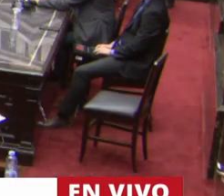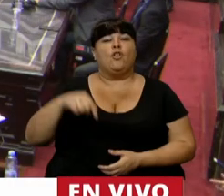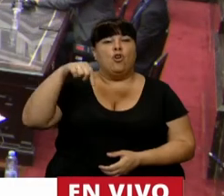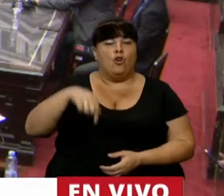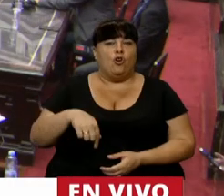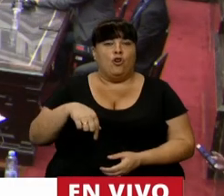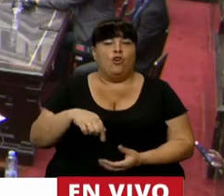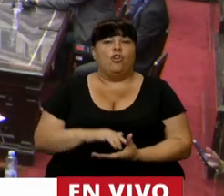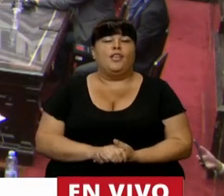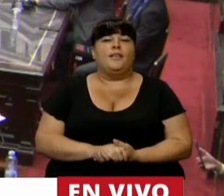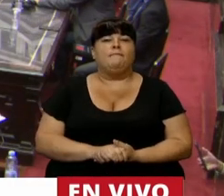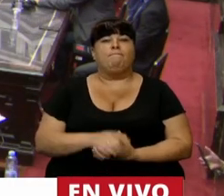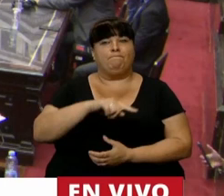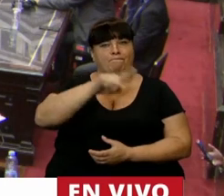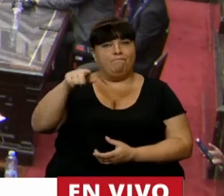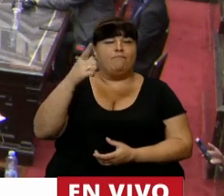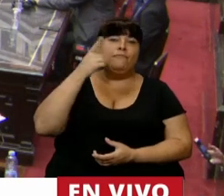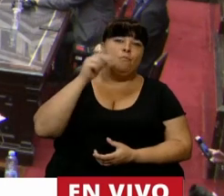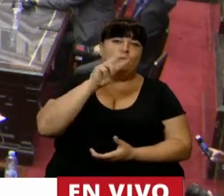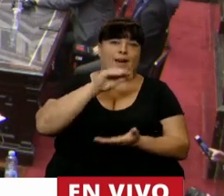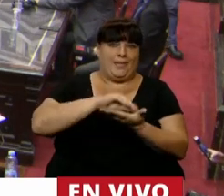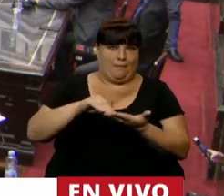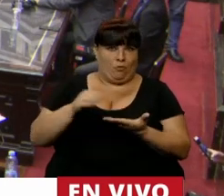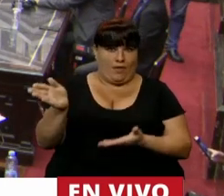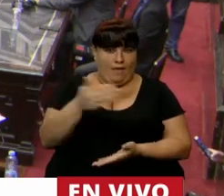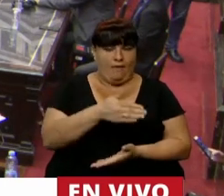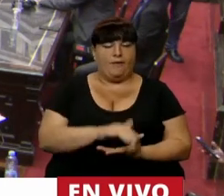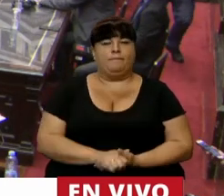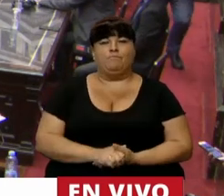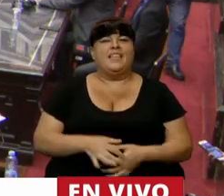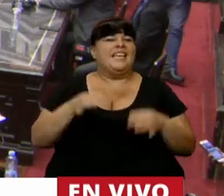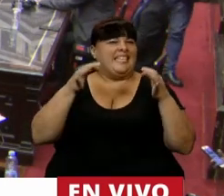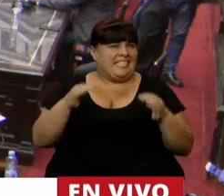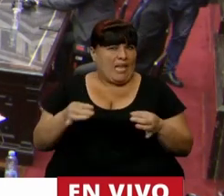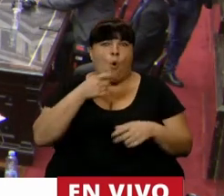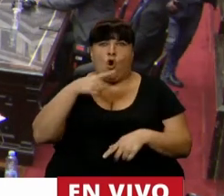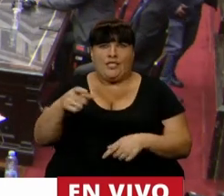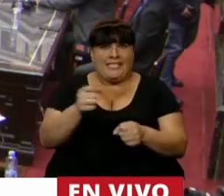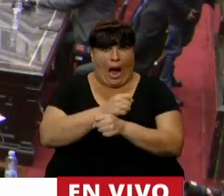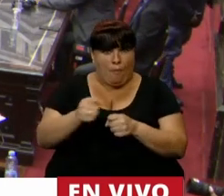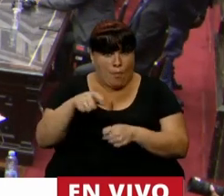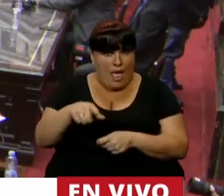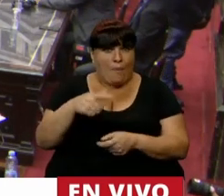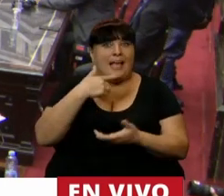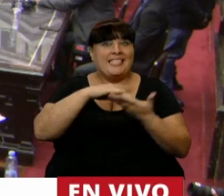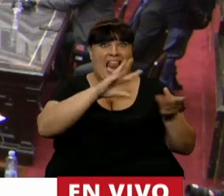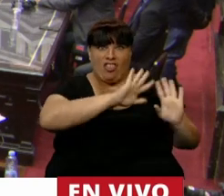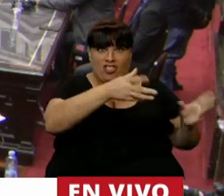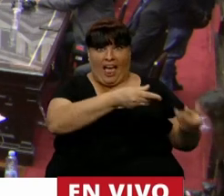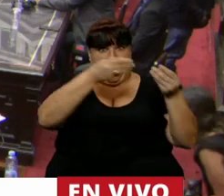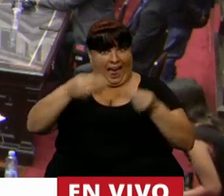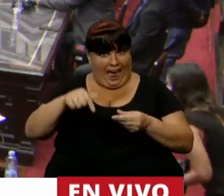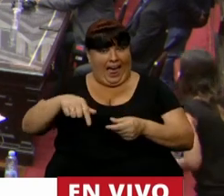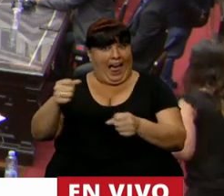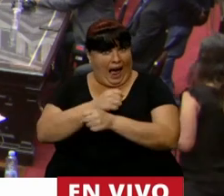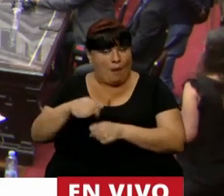Hoy, señores y señoras diputadas, seguramente de aprobarse esta media sanción del Senado de